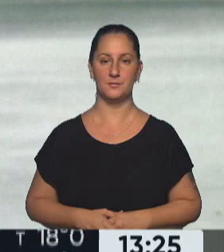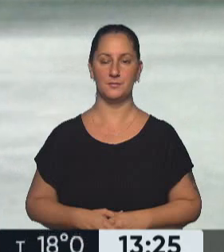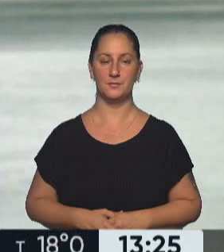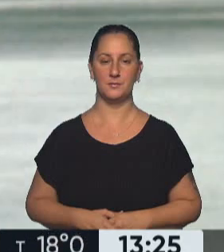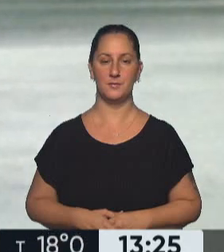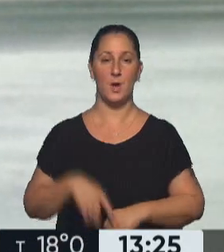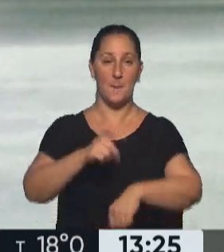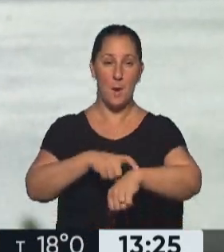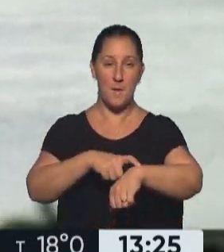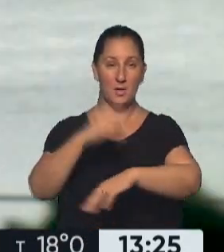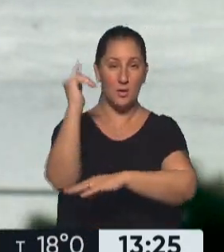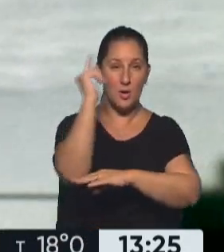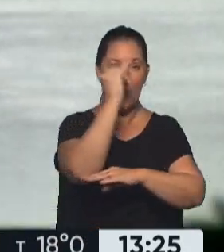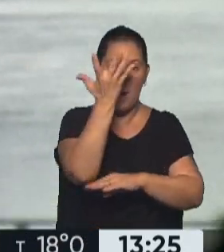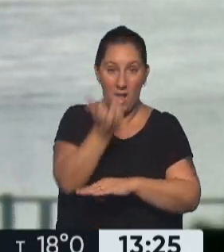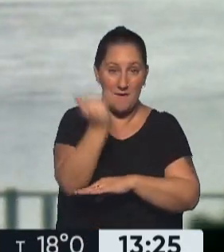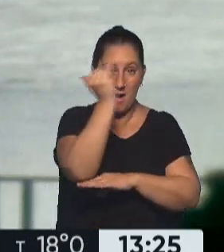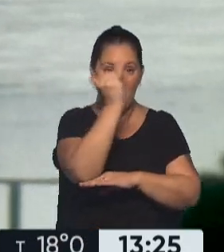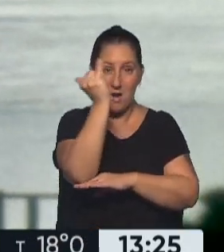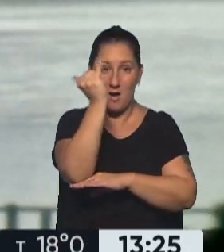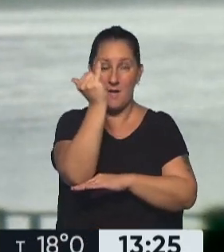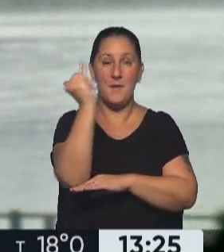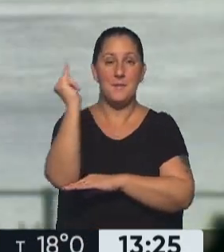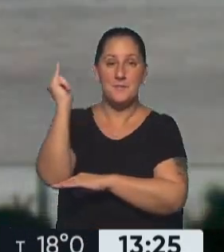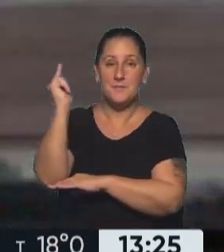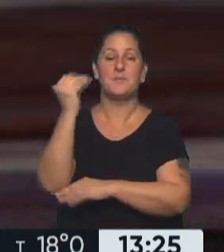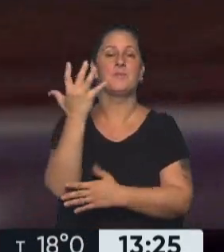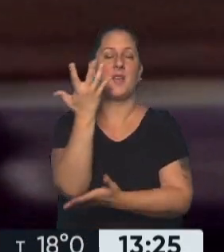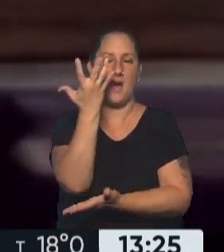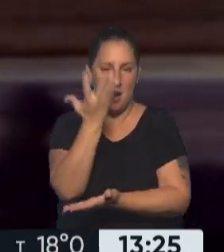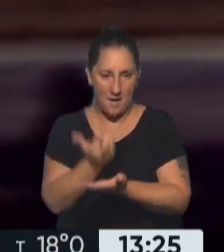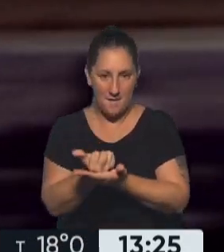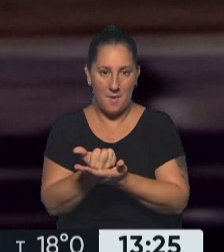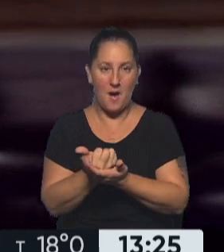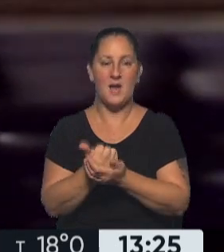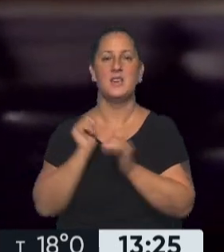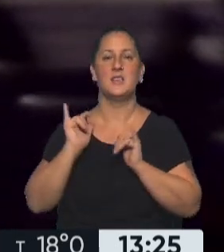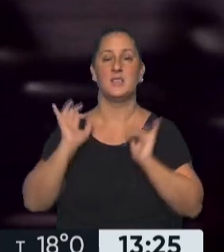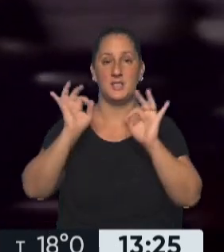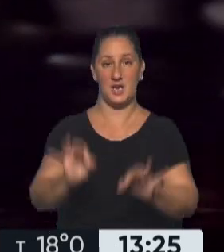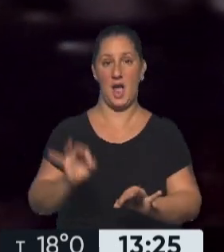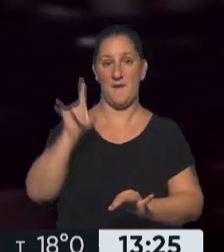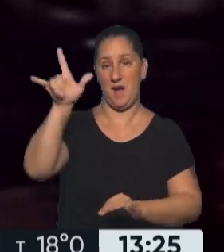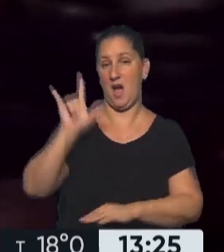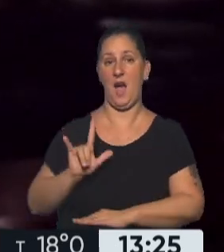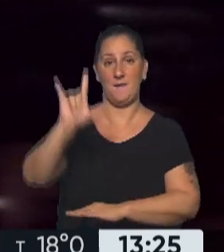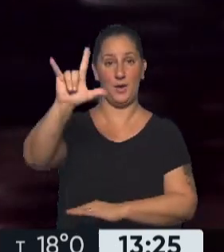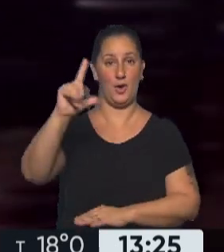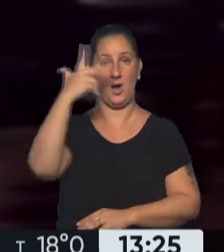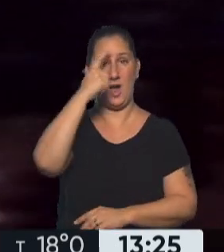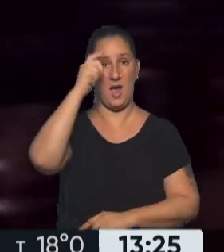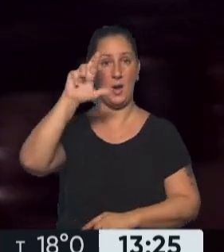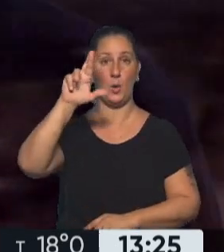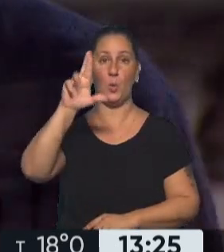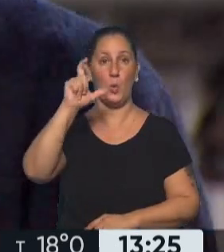Cuando uno grababa, se guardaba y después llegaba un Hércules, en el caso de Malvinas. Ese